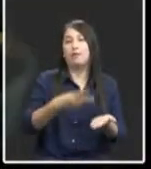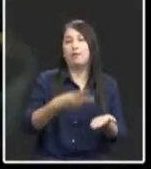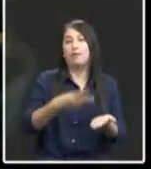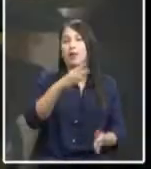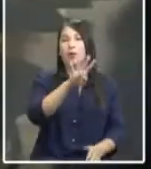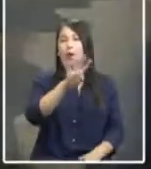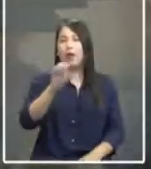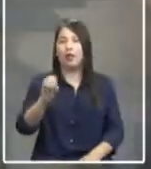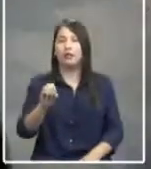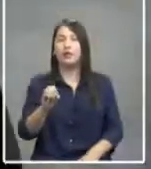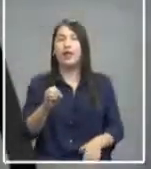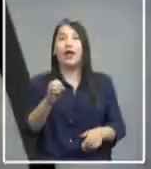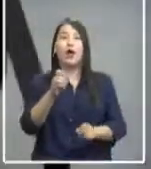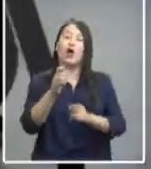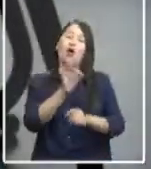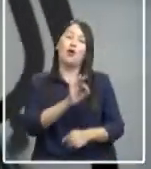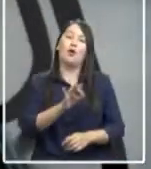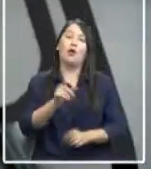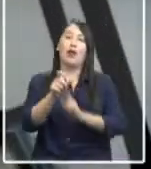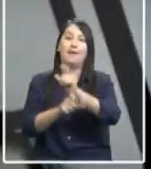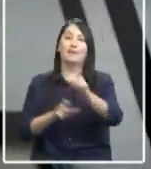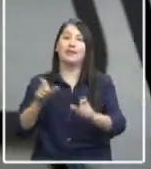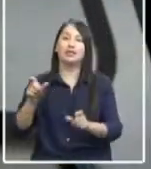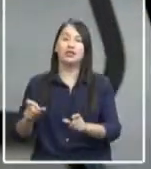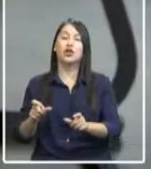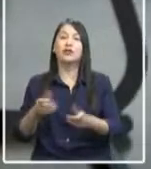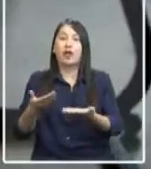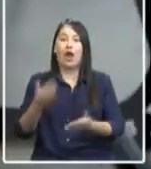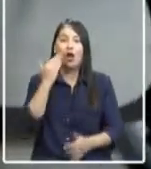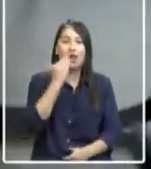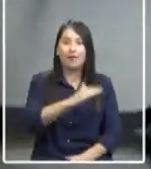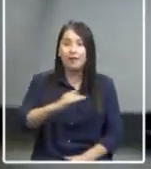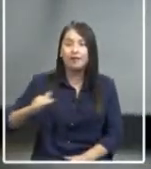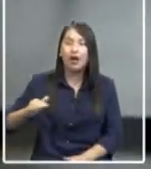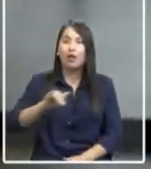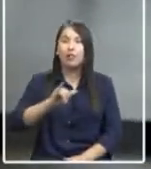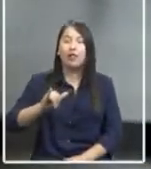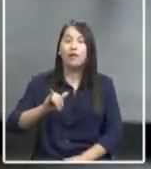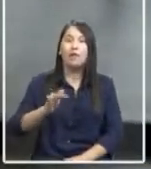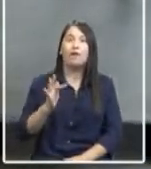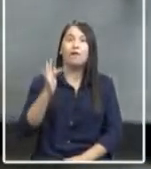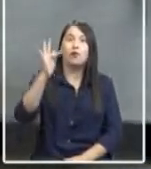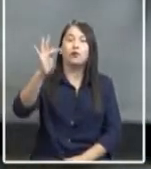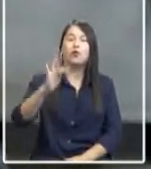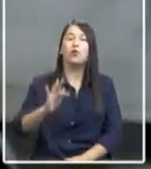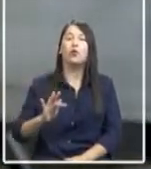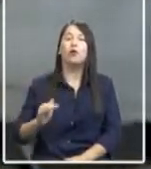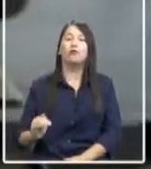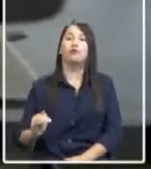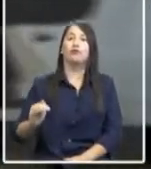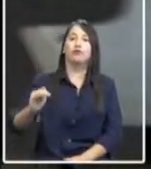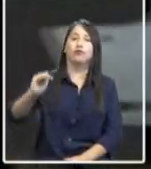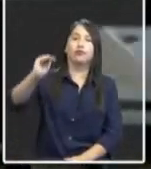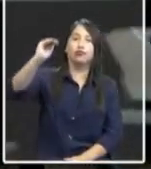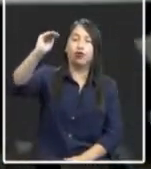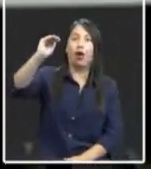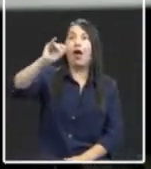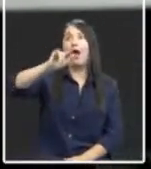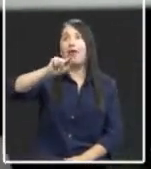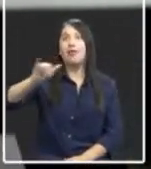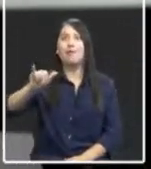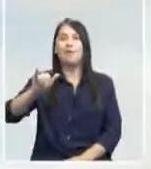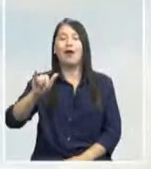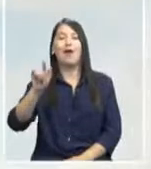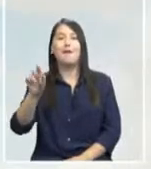escuela primaria sea un adulto o sean madres y padres o abuelos y abuelas.